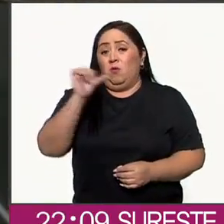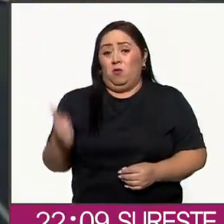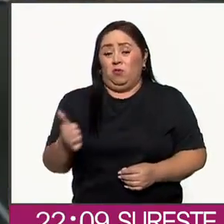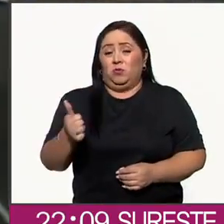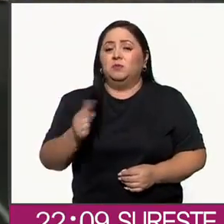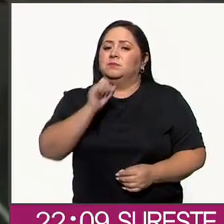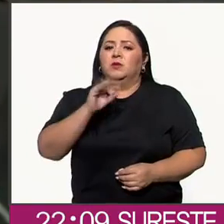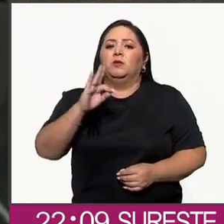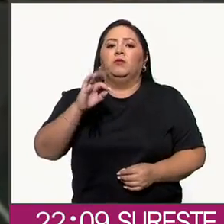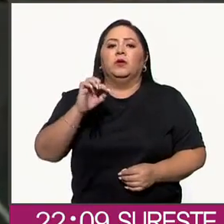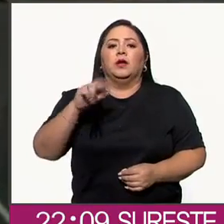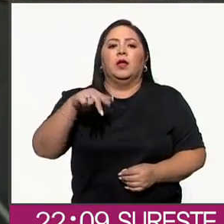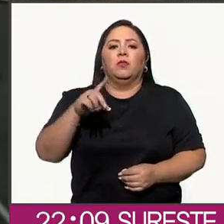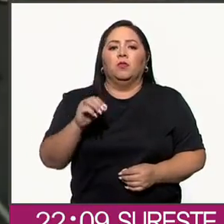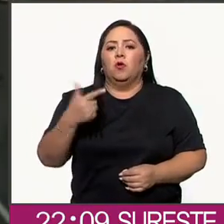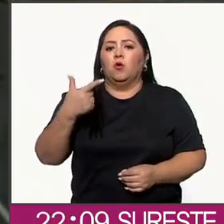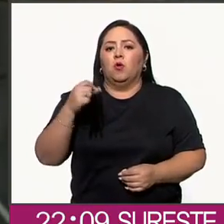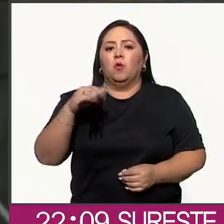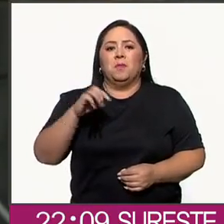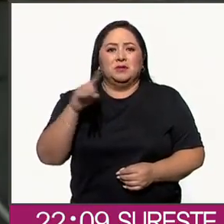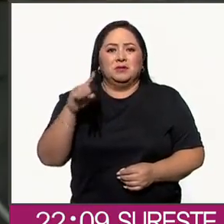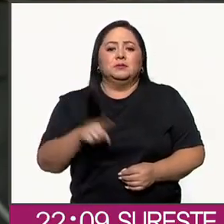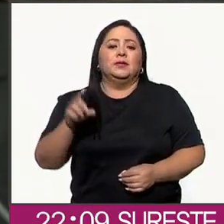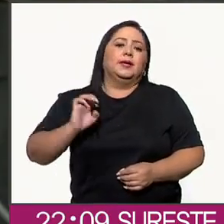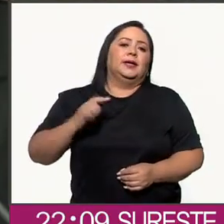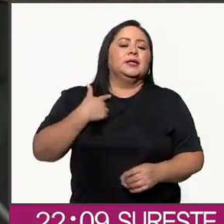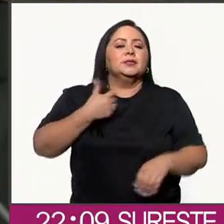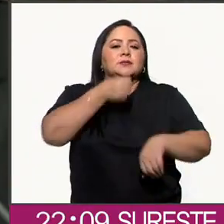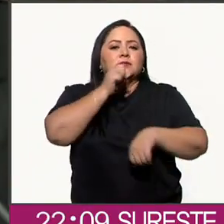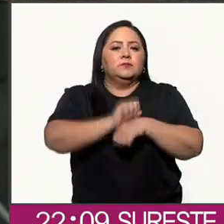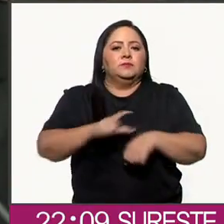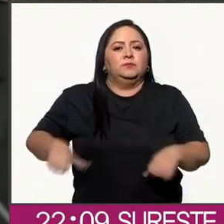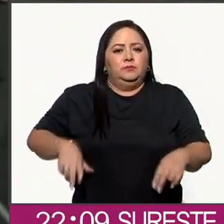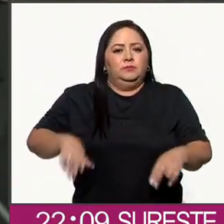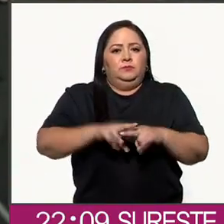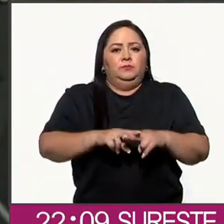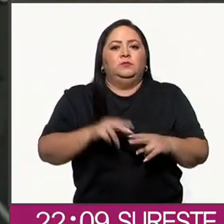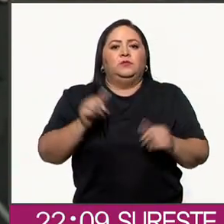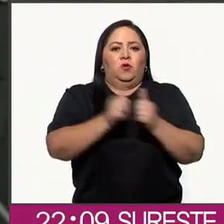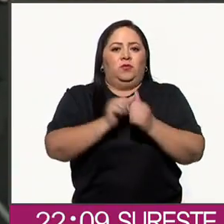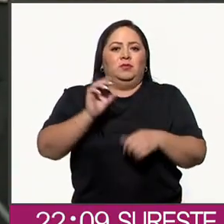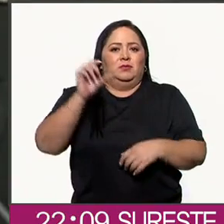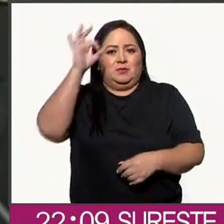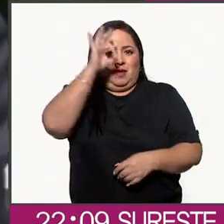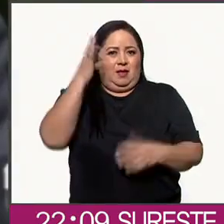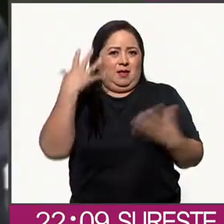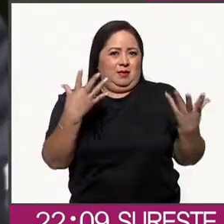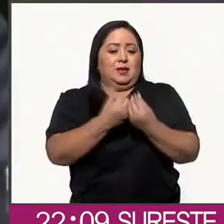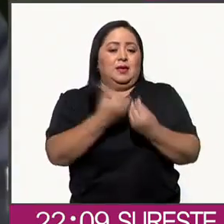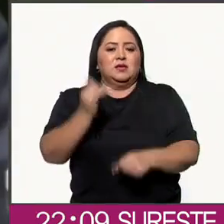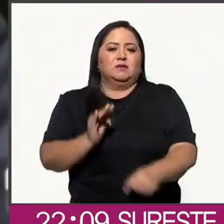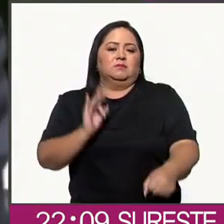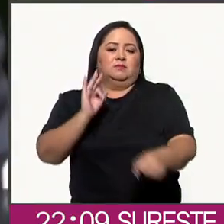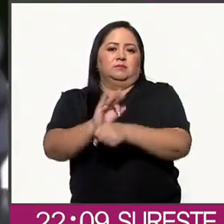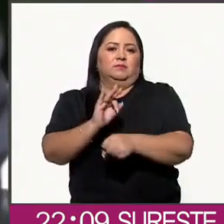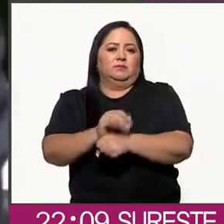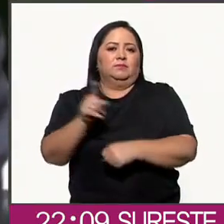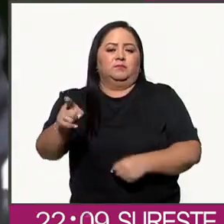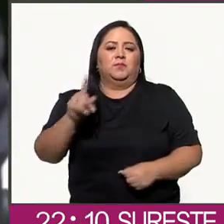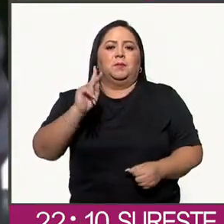consejeros es Fernando Gómez Mon Urueta, exsecretario de Gobernación con Calderón y protegido del exprocurador general